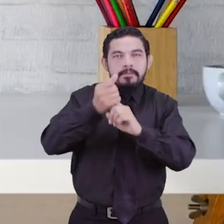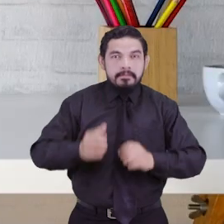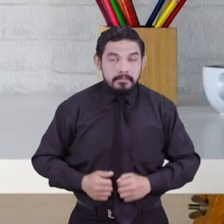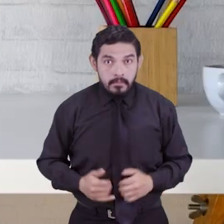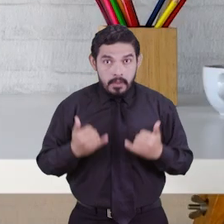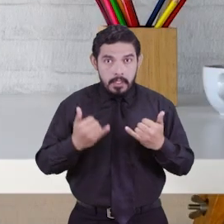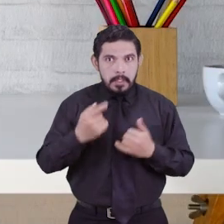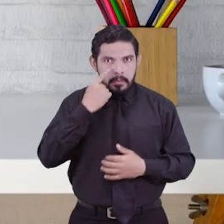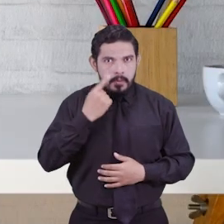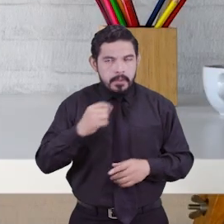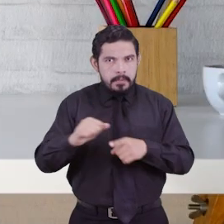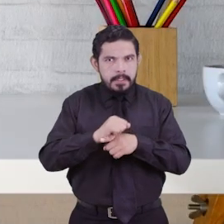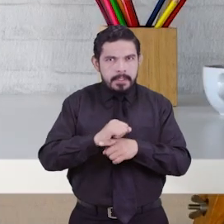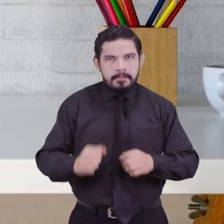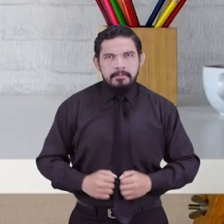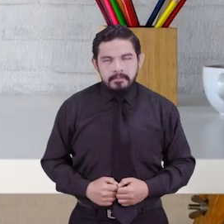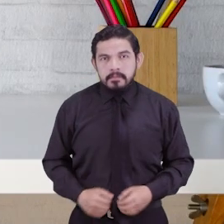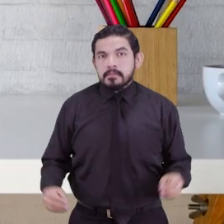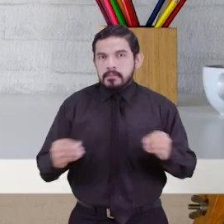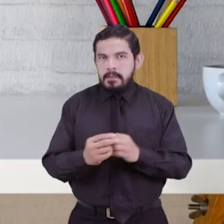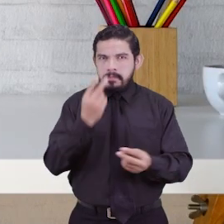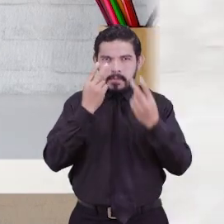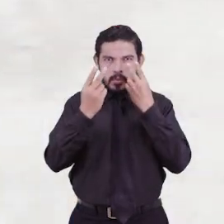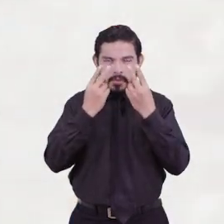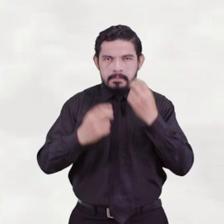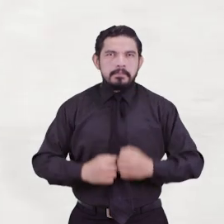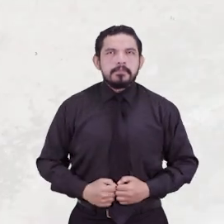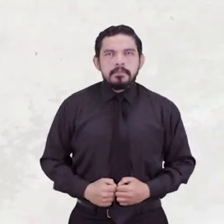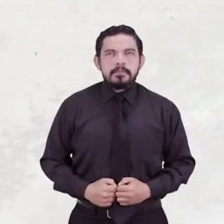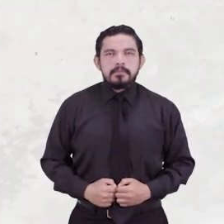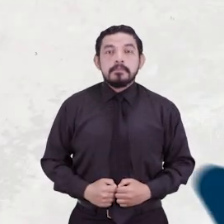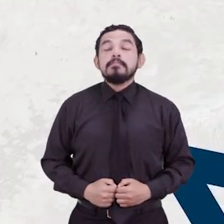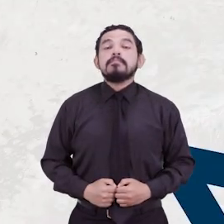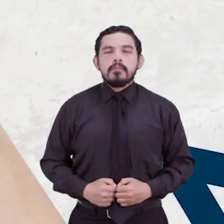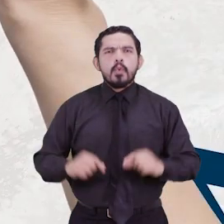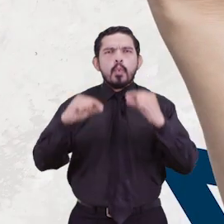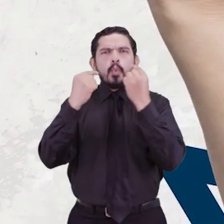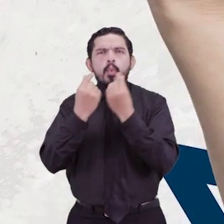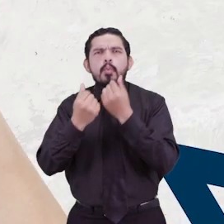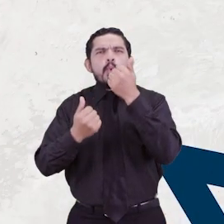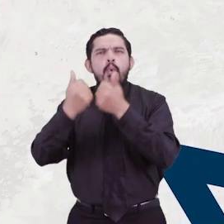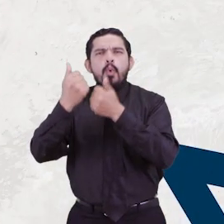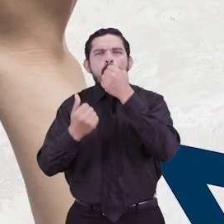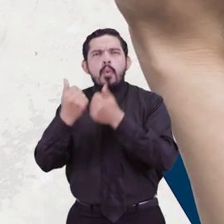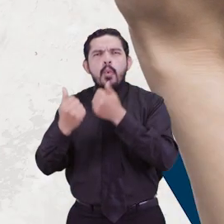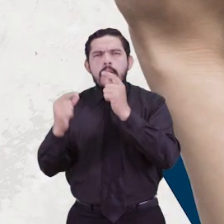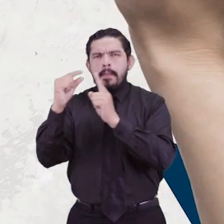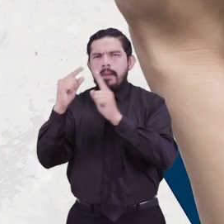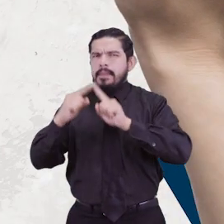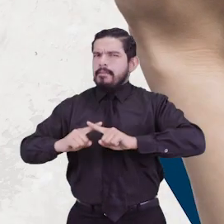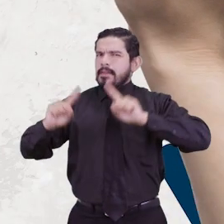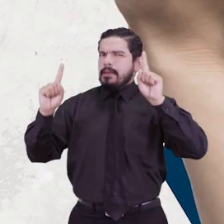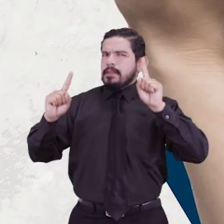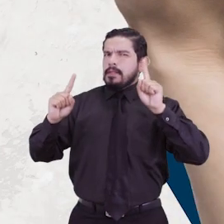Ahora veamos cómo nos va en el siguiente ejercicio visual. ¿En qué grupo hay una letra que no está